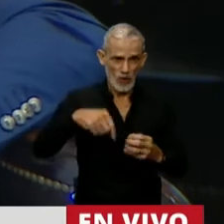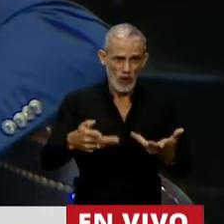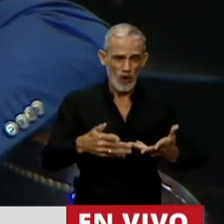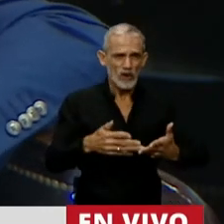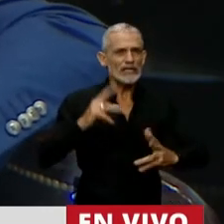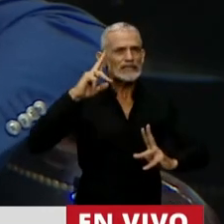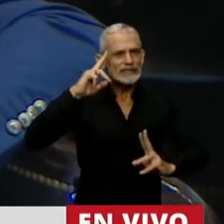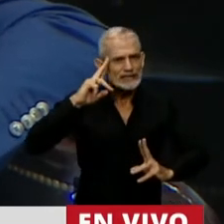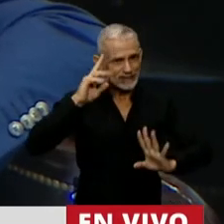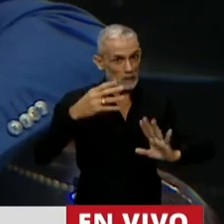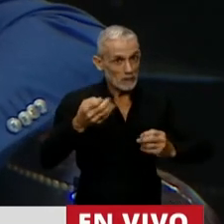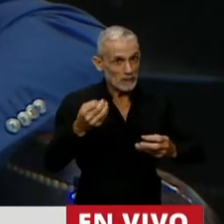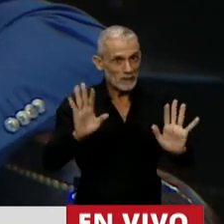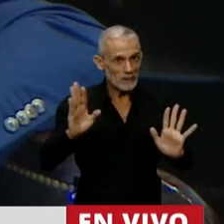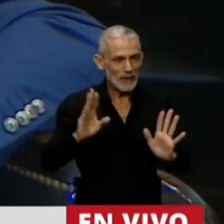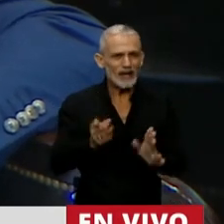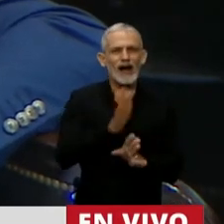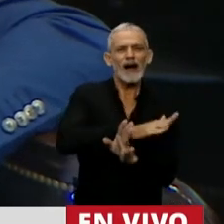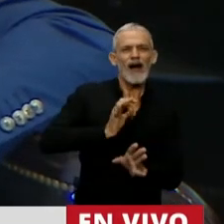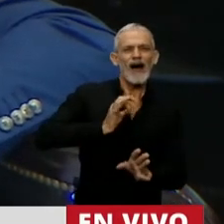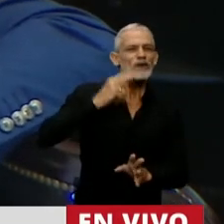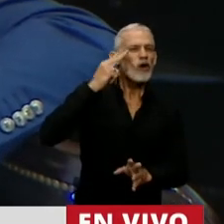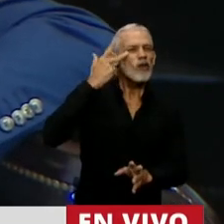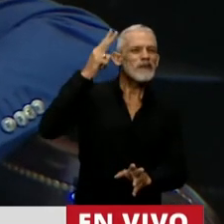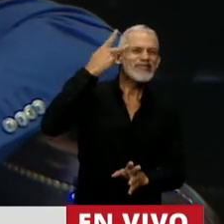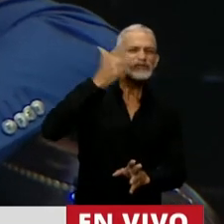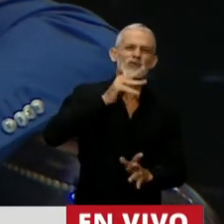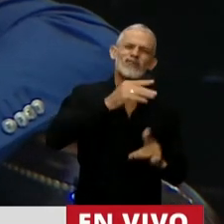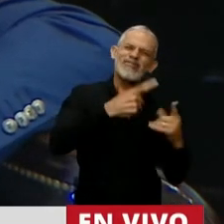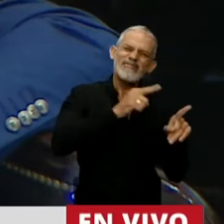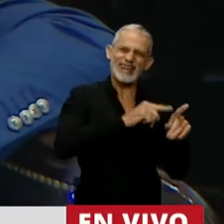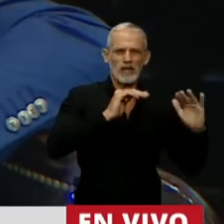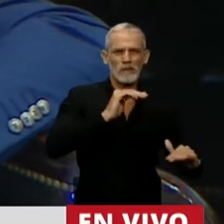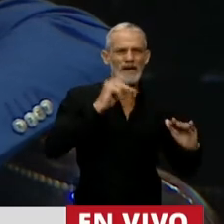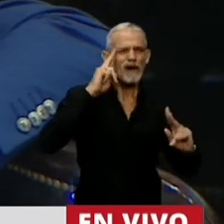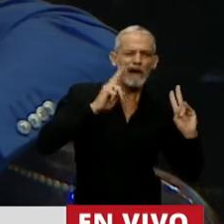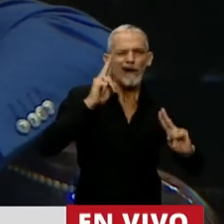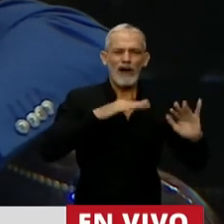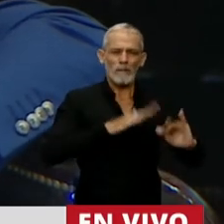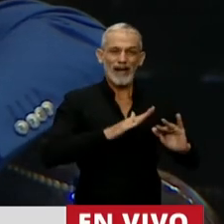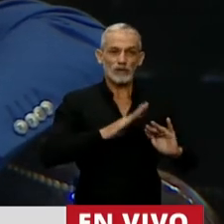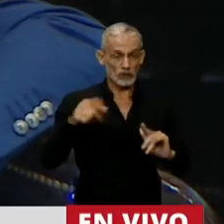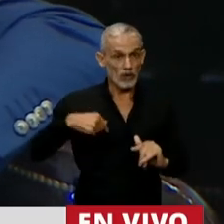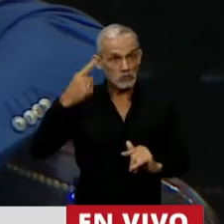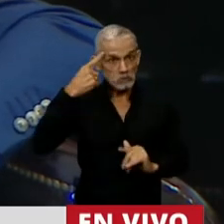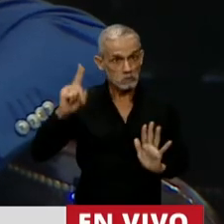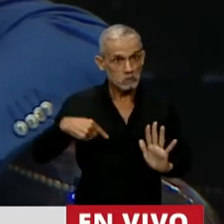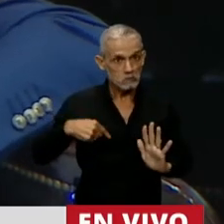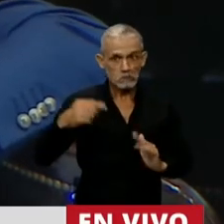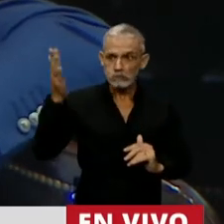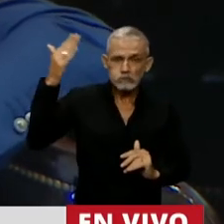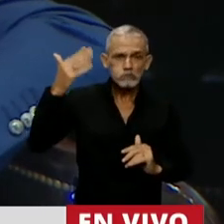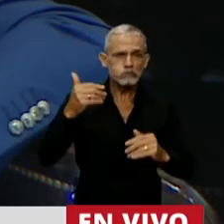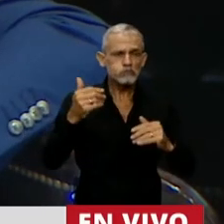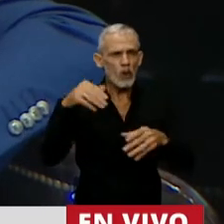respetuoso con mucha más madurez del año 2018 tal vez porque todos hemos sentido en muchos discursos de los que